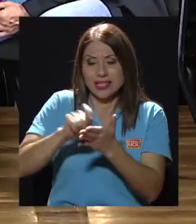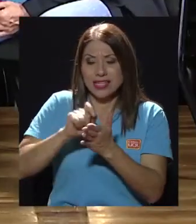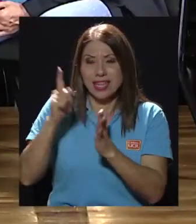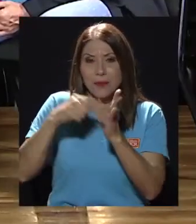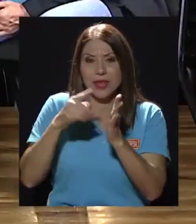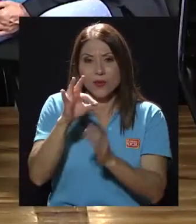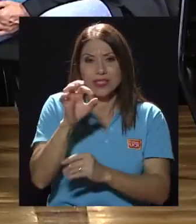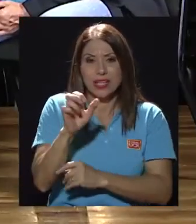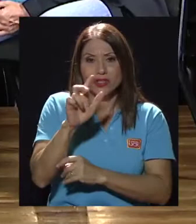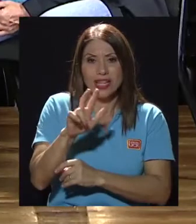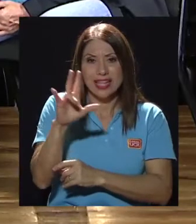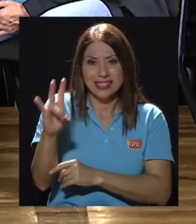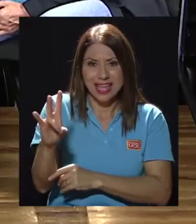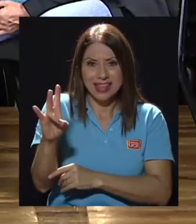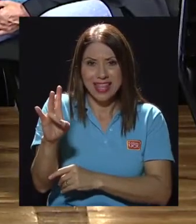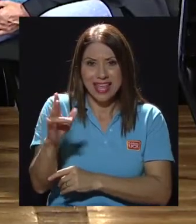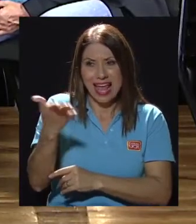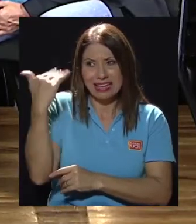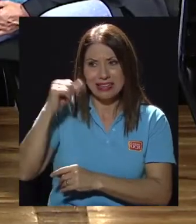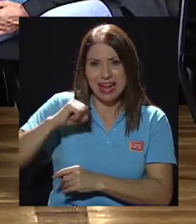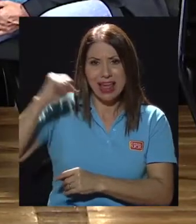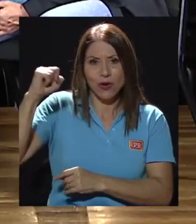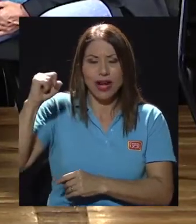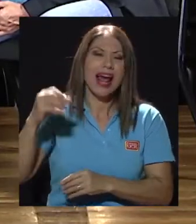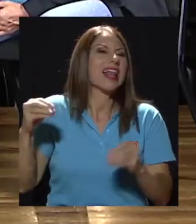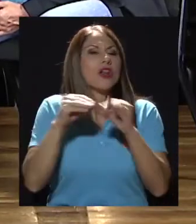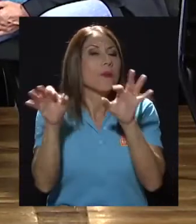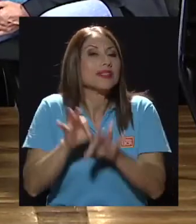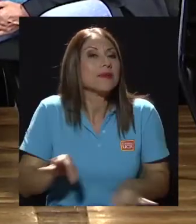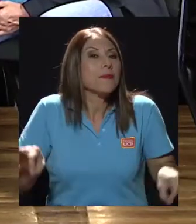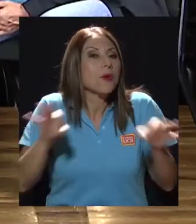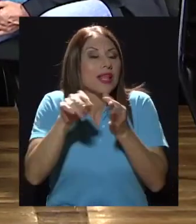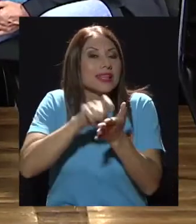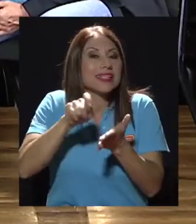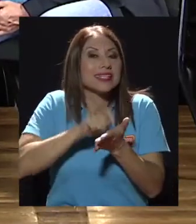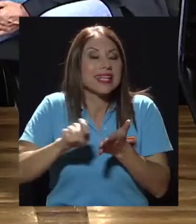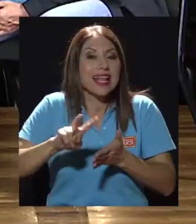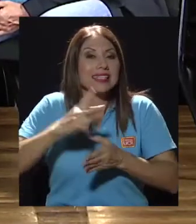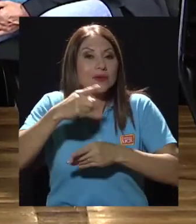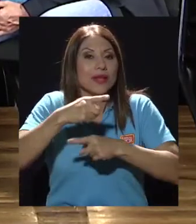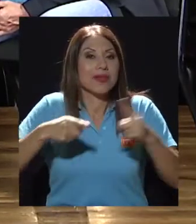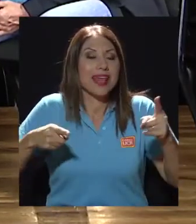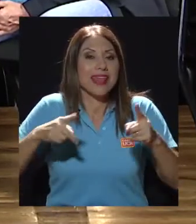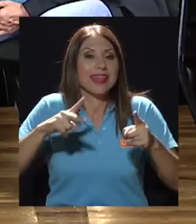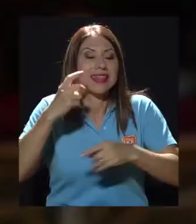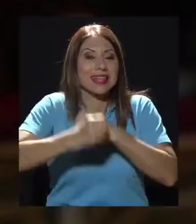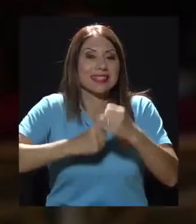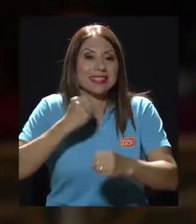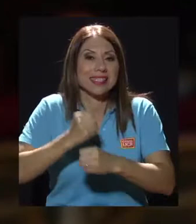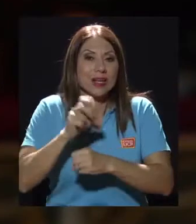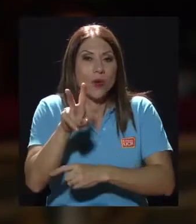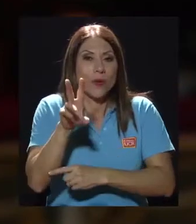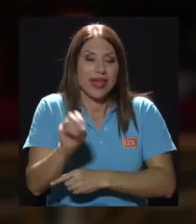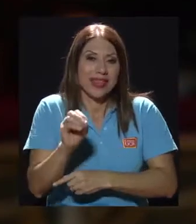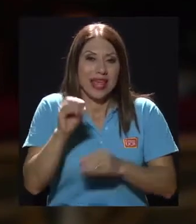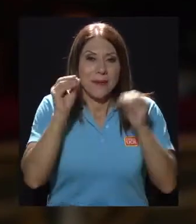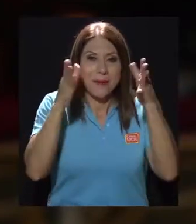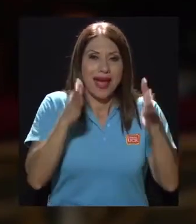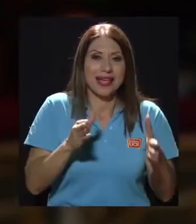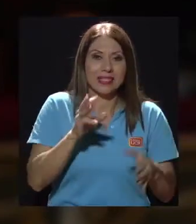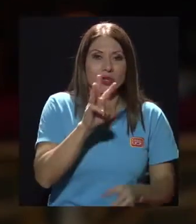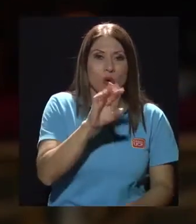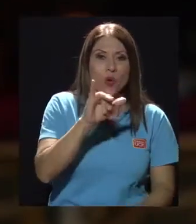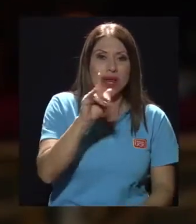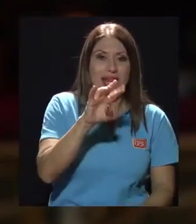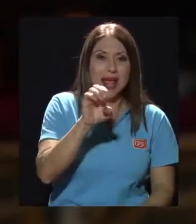ganadora de un premio nacional en aquel momento. Uh-huh. Trae la obra más importante para mí, escrita en la segunda mitad del siglo XX, que es la de maestro William Burns, y trae 2 obras de 2